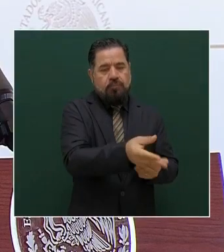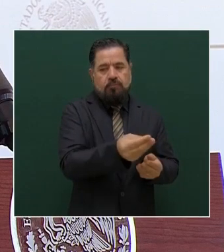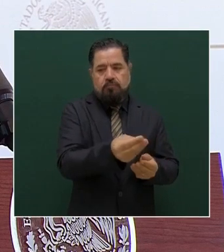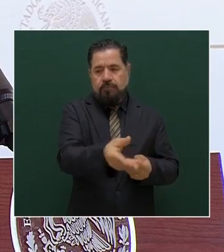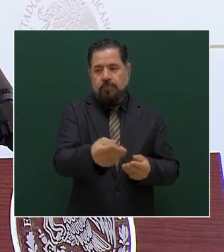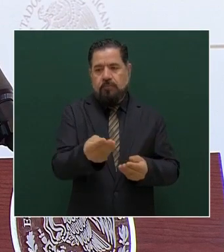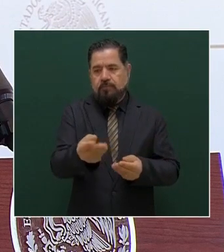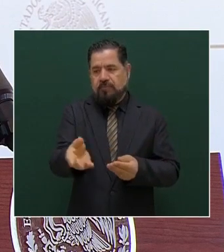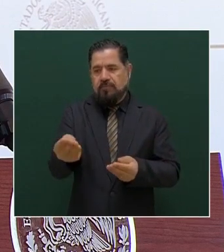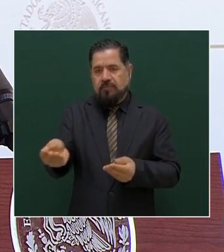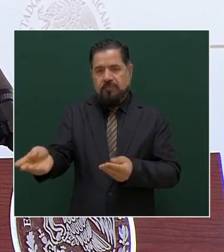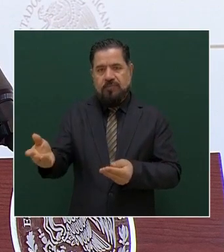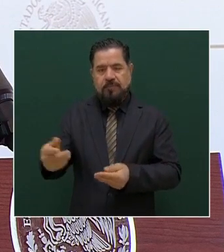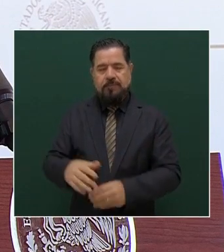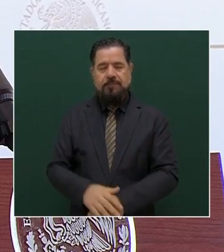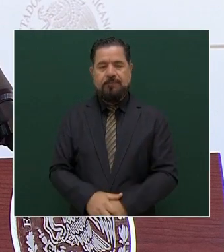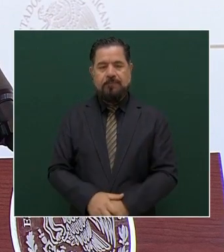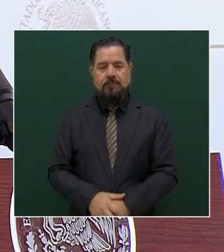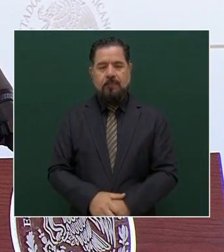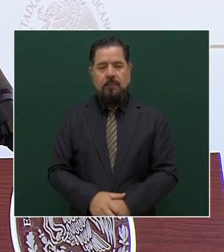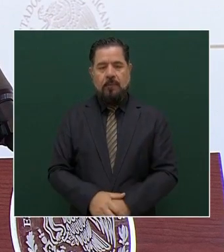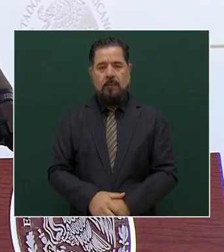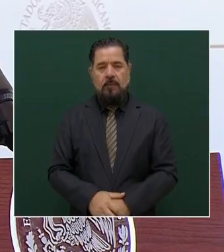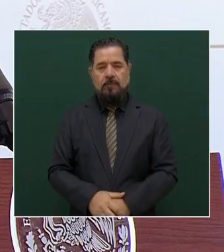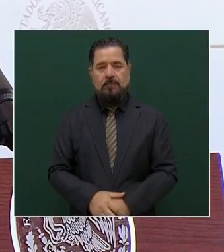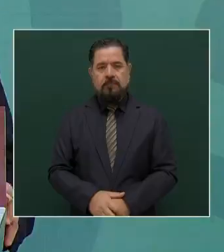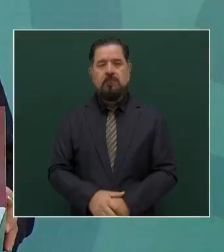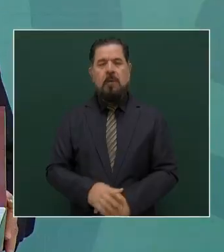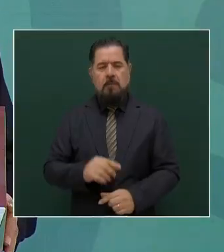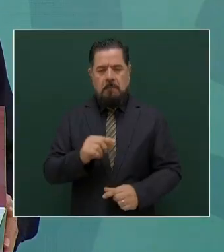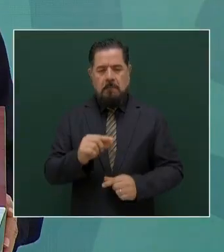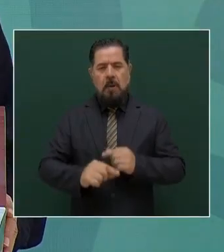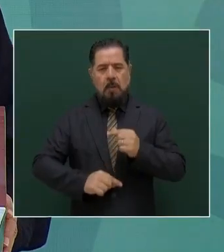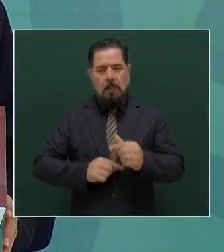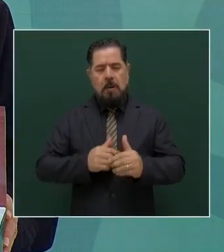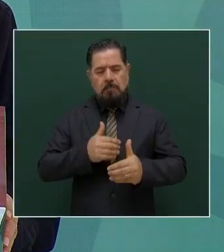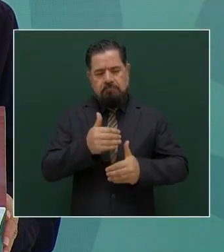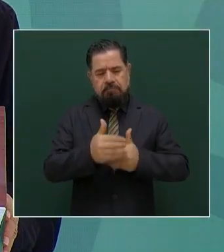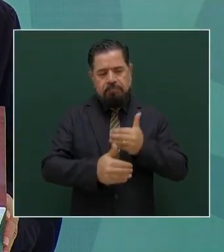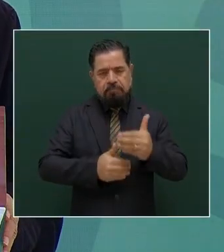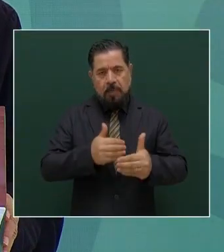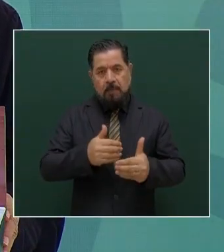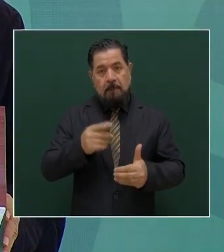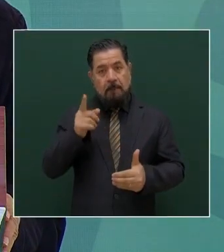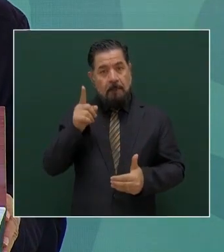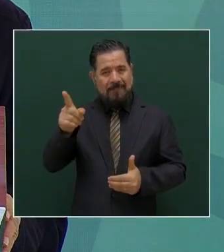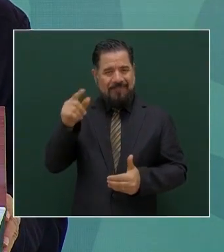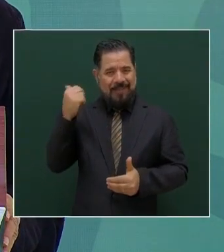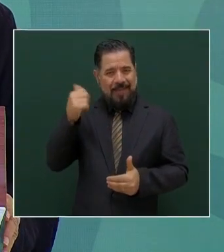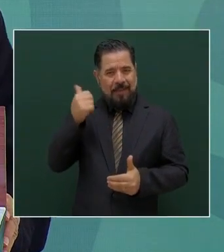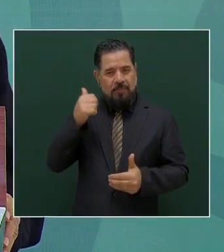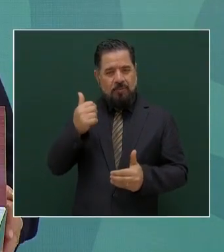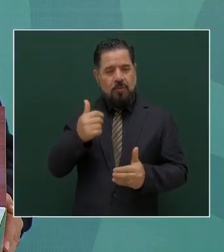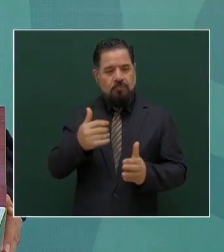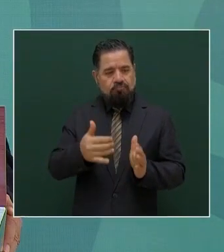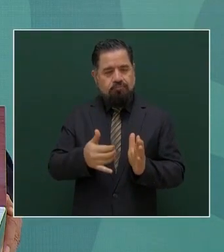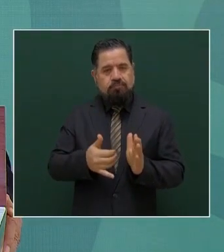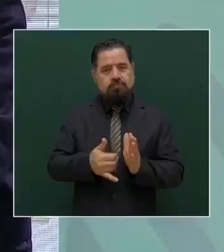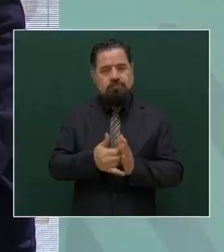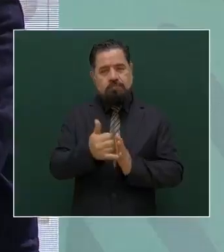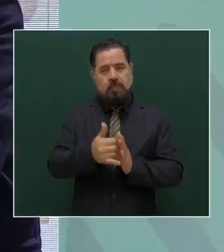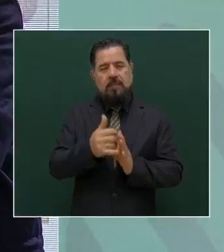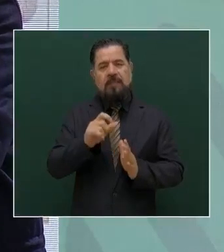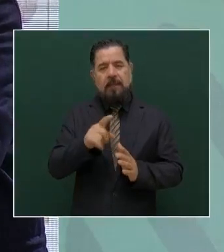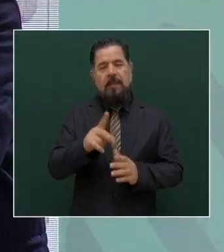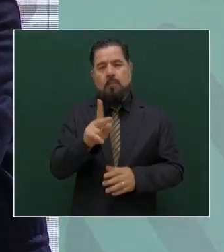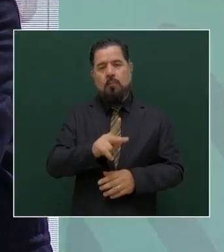damnificados. Se ha ido avanzando en la reconstrucción de Coyuca y